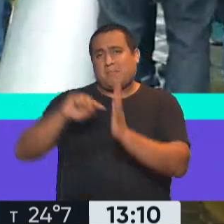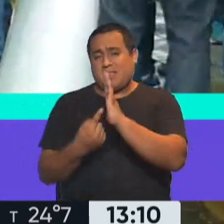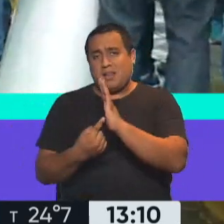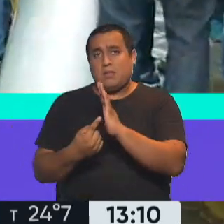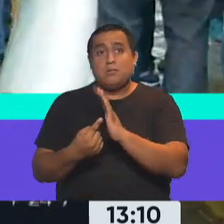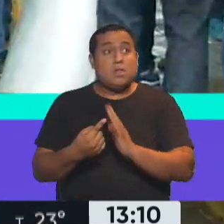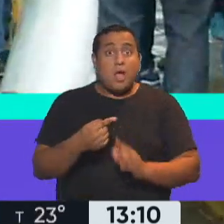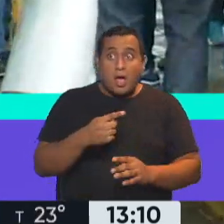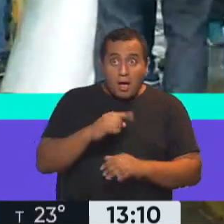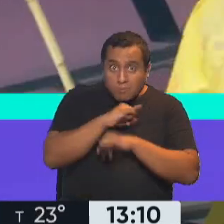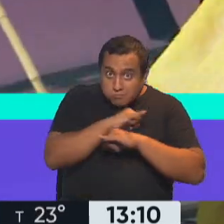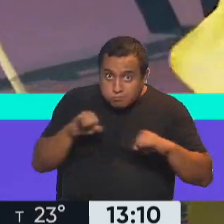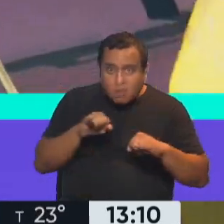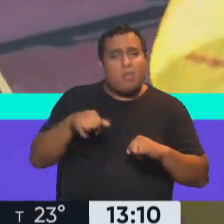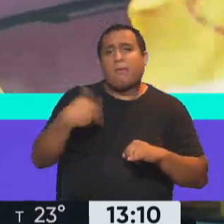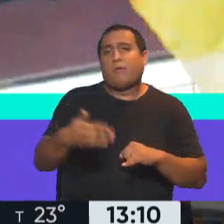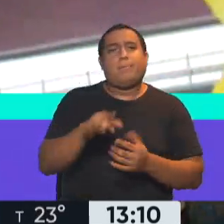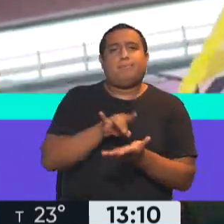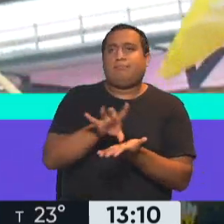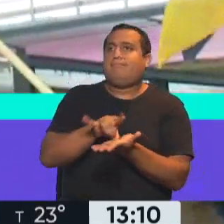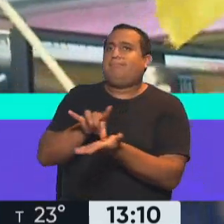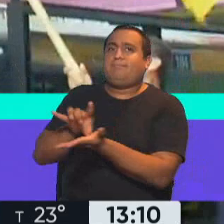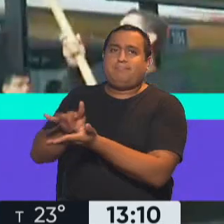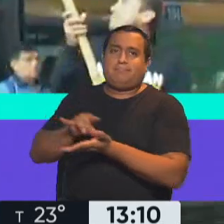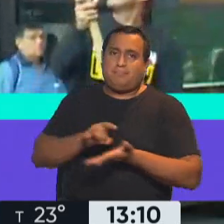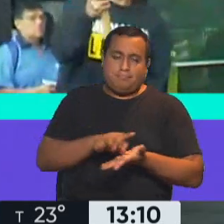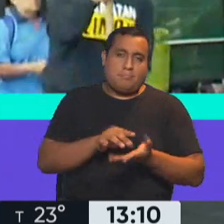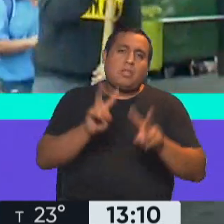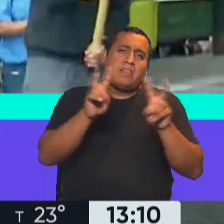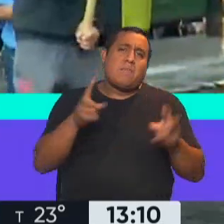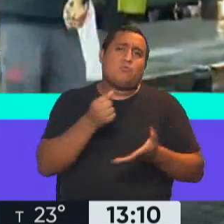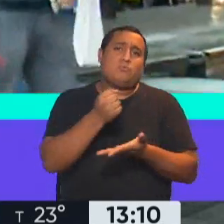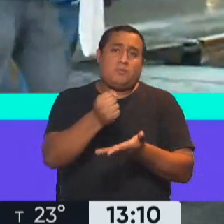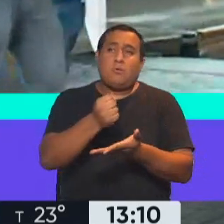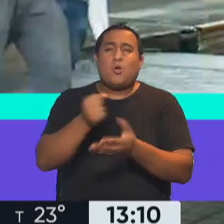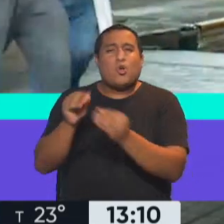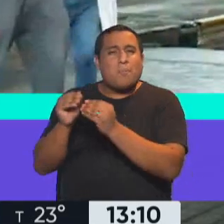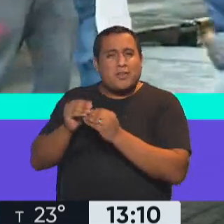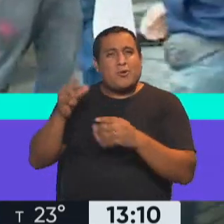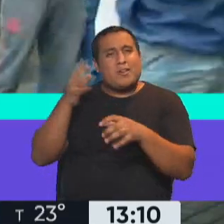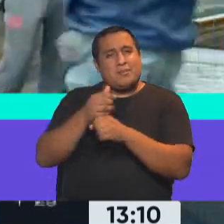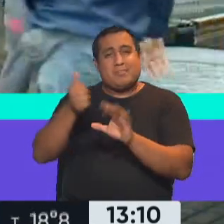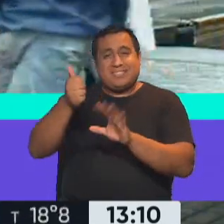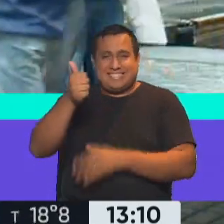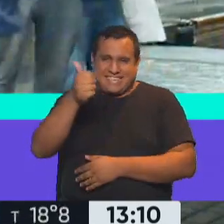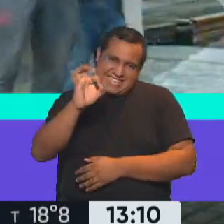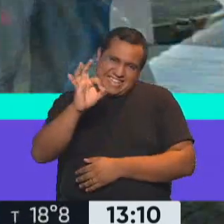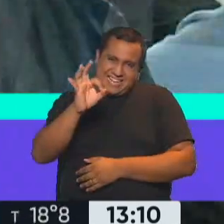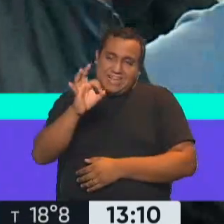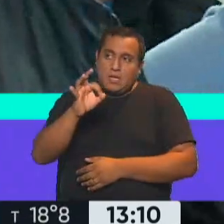haber despido. Esto, por eso, en este marco de subsidios. Los compañeros de la línea 60 ya nos despidieron 5 compañeros.